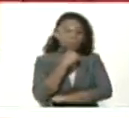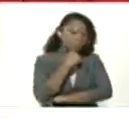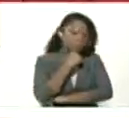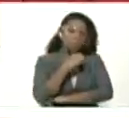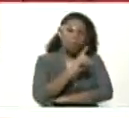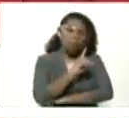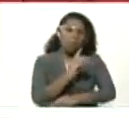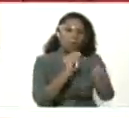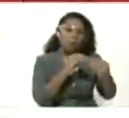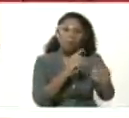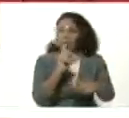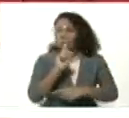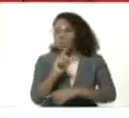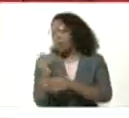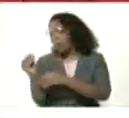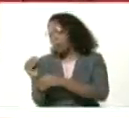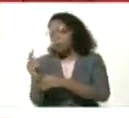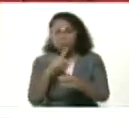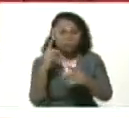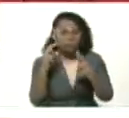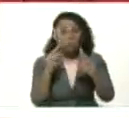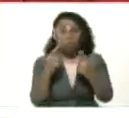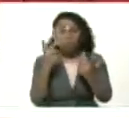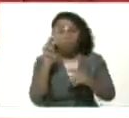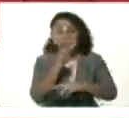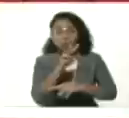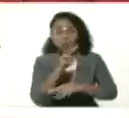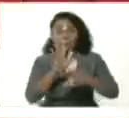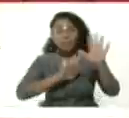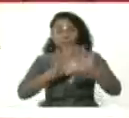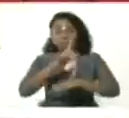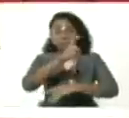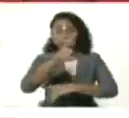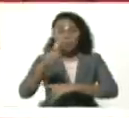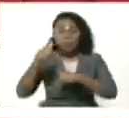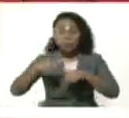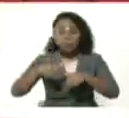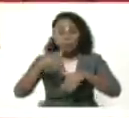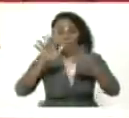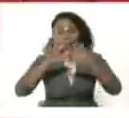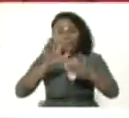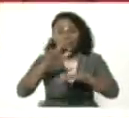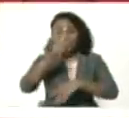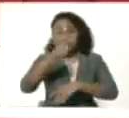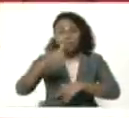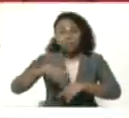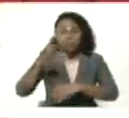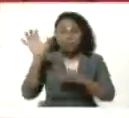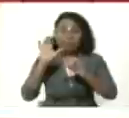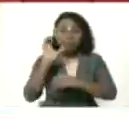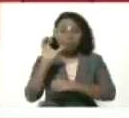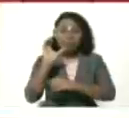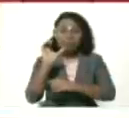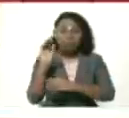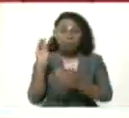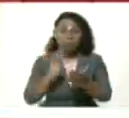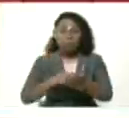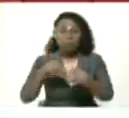me pongo de acuerdo con esto. Así tú ves, 15 candidatos en Caracas. Tenemos nosotros en cuenta 15.